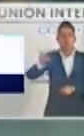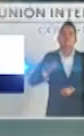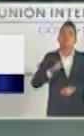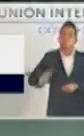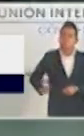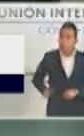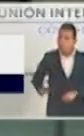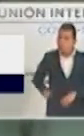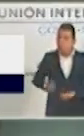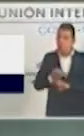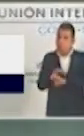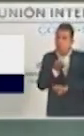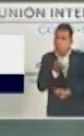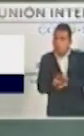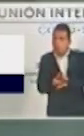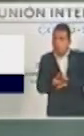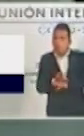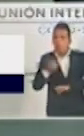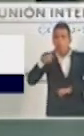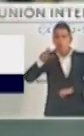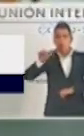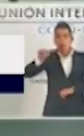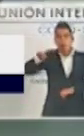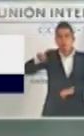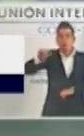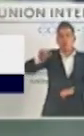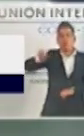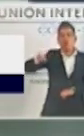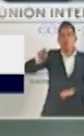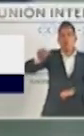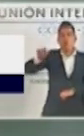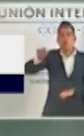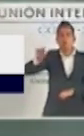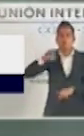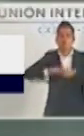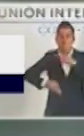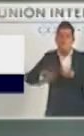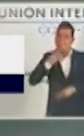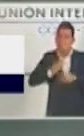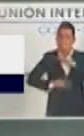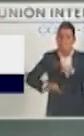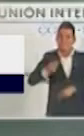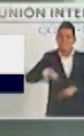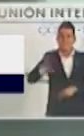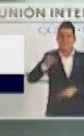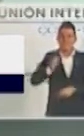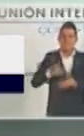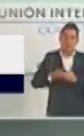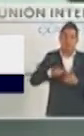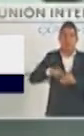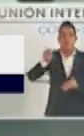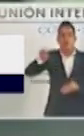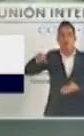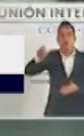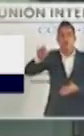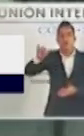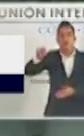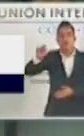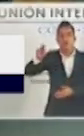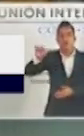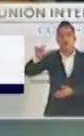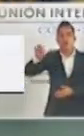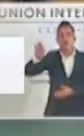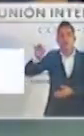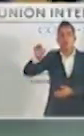cada uno de los estados toda vez que esta contingencia no tiene fecha de terminación y se vuelve necesario saber la fuerza humana